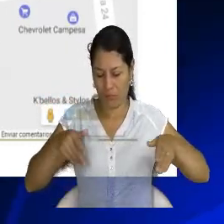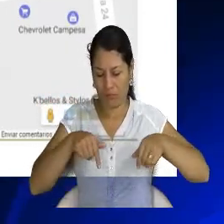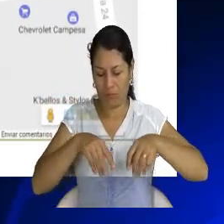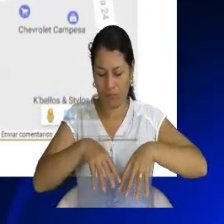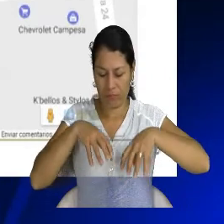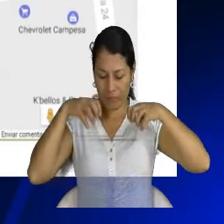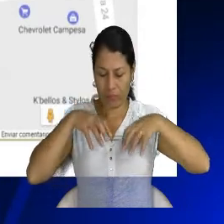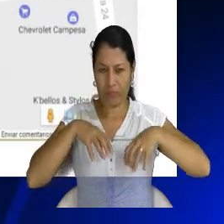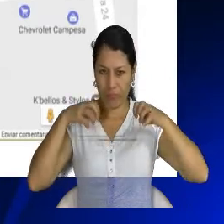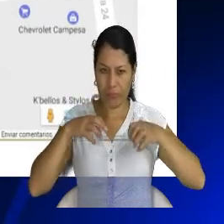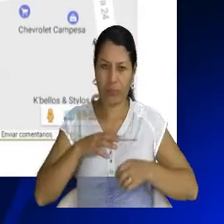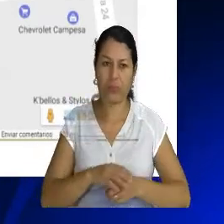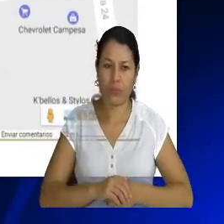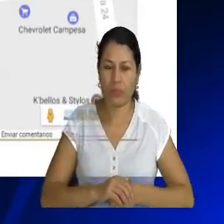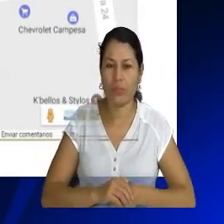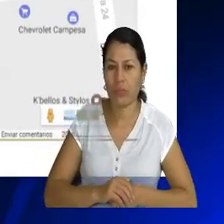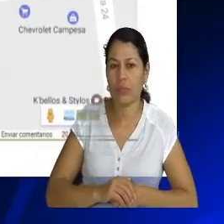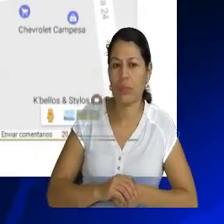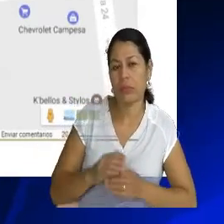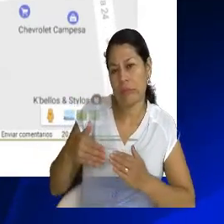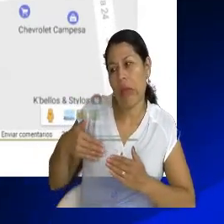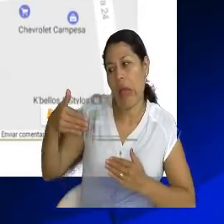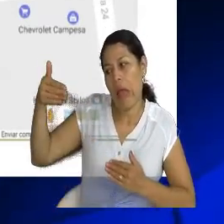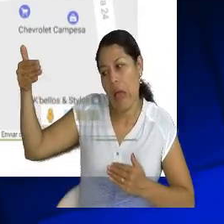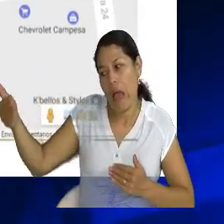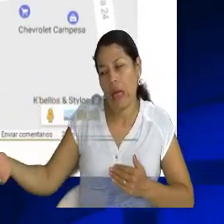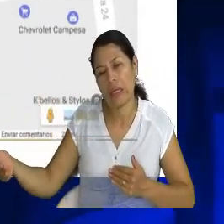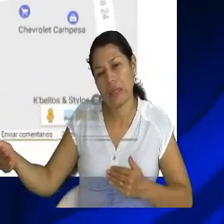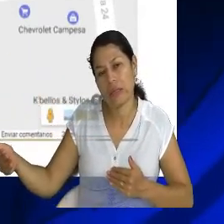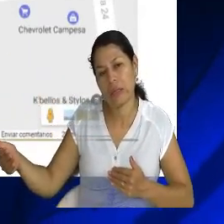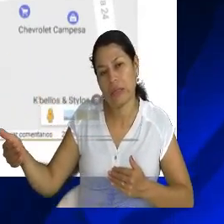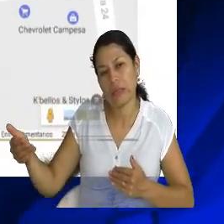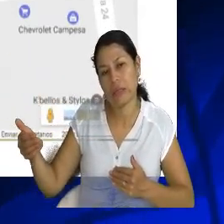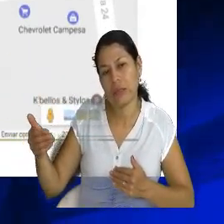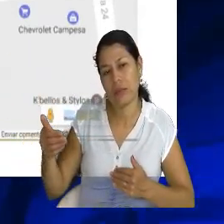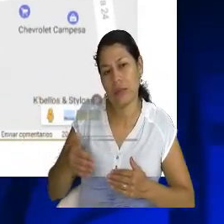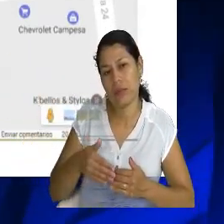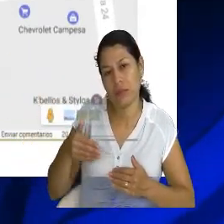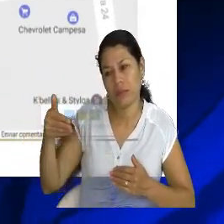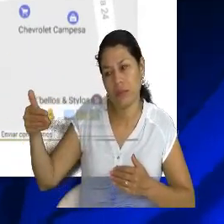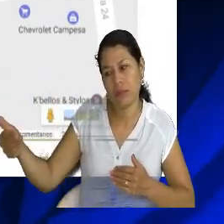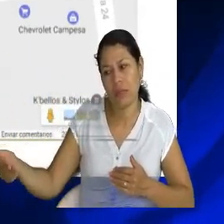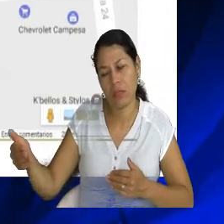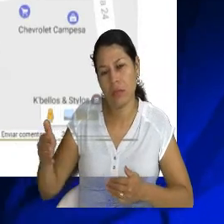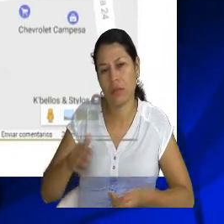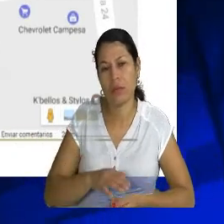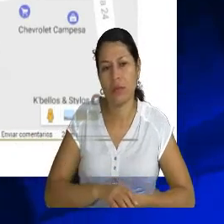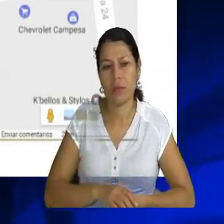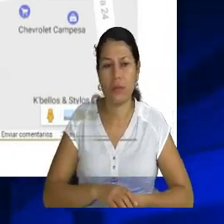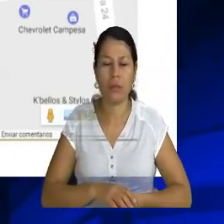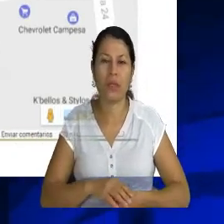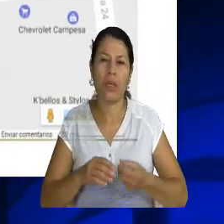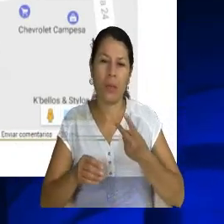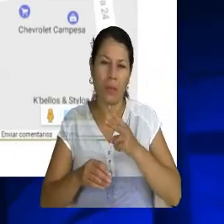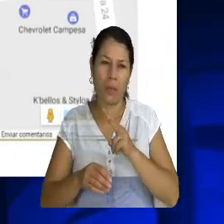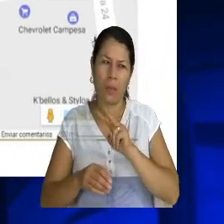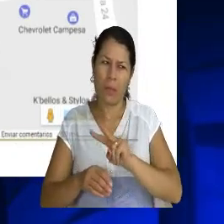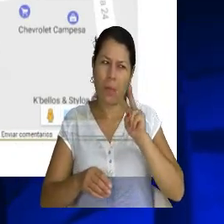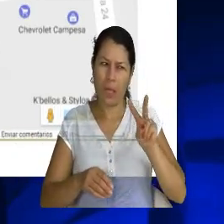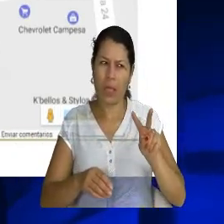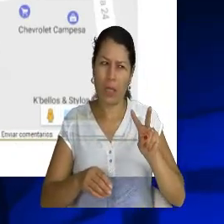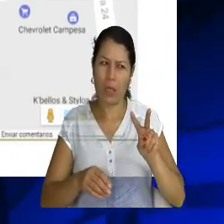22, no, más adelantico, ahí... Allí nomás. 22 con 22, con carrera 22. 22 con 22. 52, ¿y